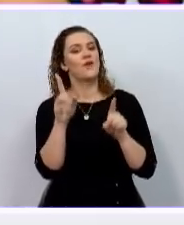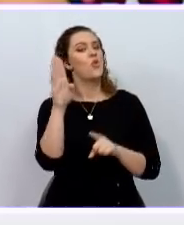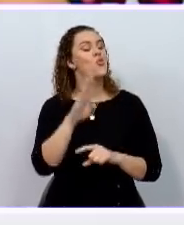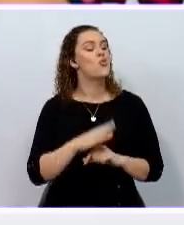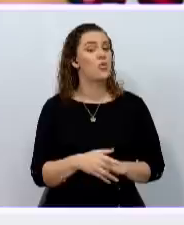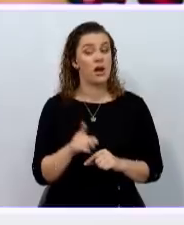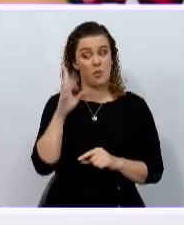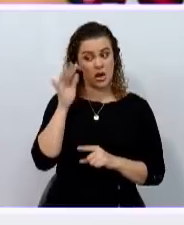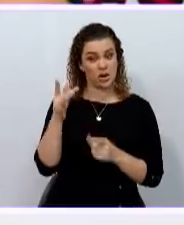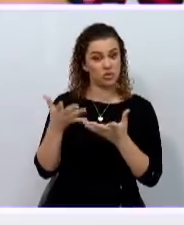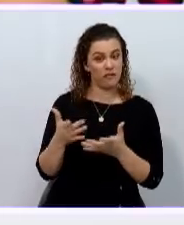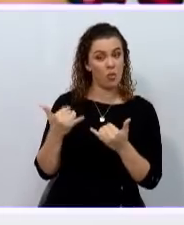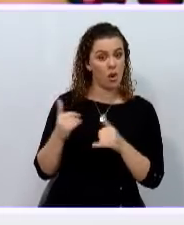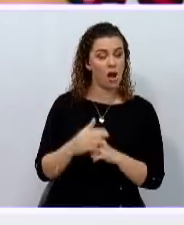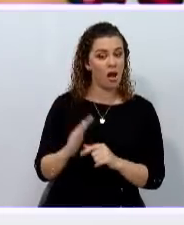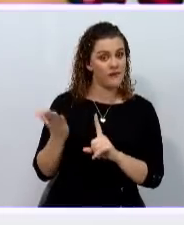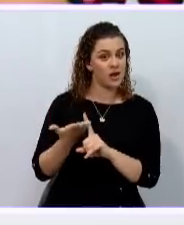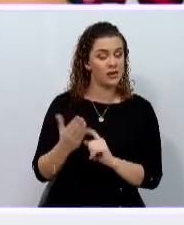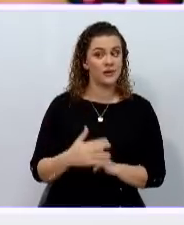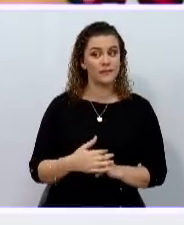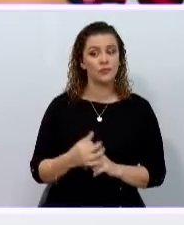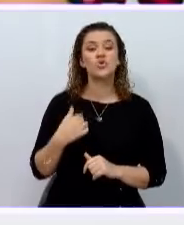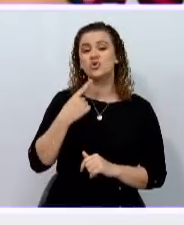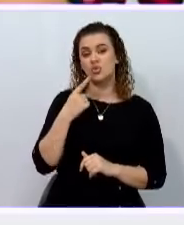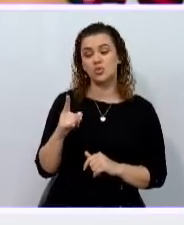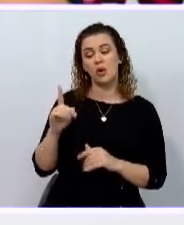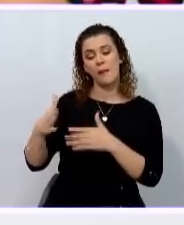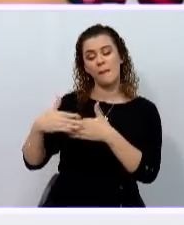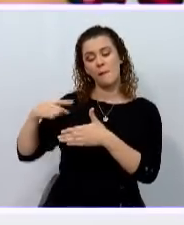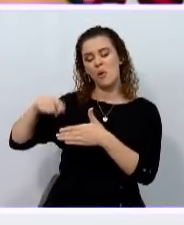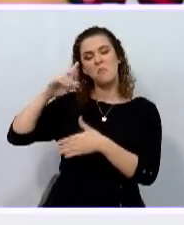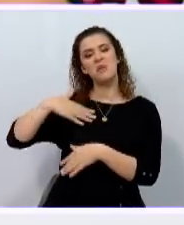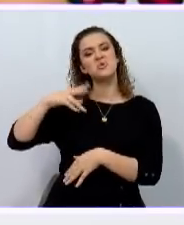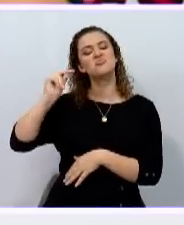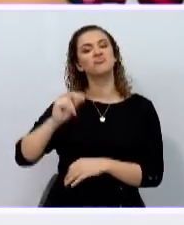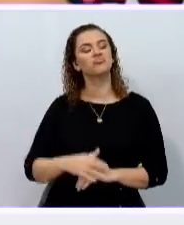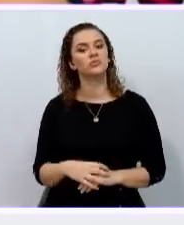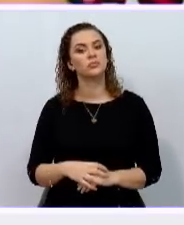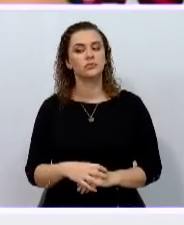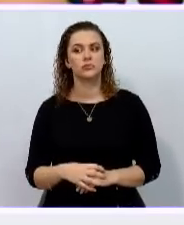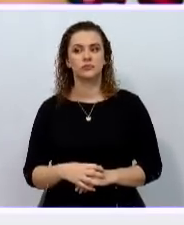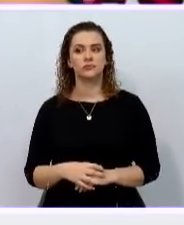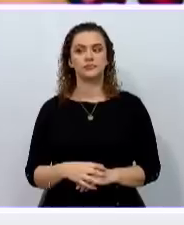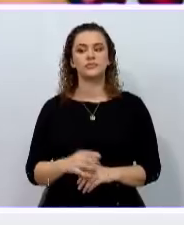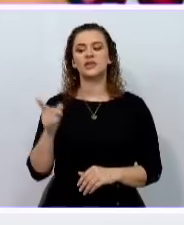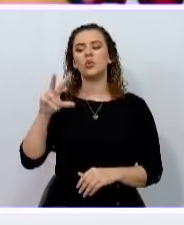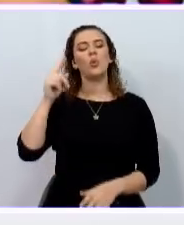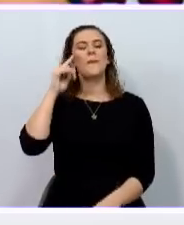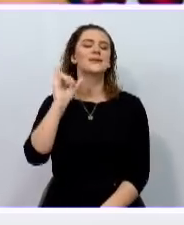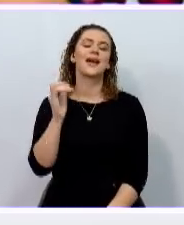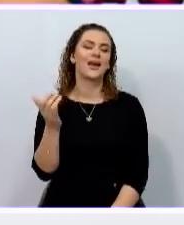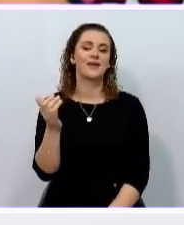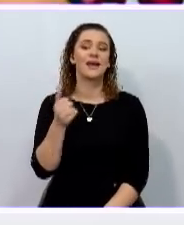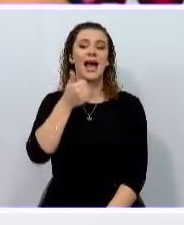pero crees que esto pesa que juega yo te digo que puertas para adentro para mí No yo ayer no se ponen a pensar en eso